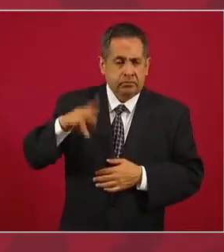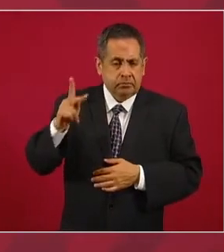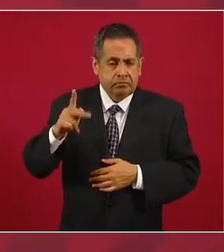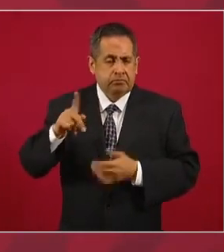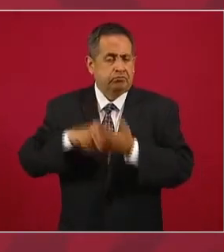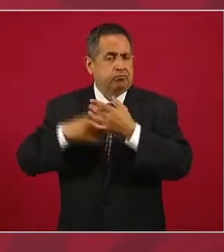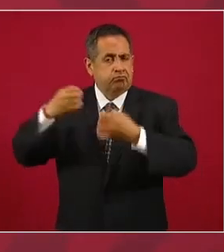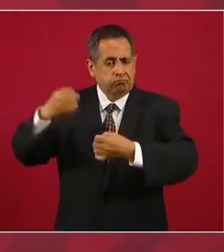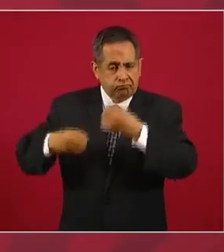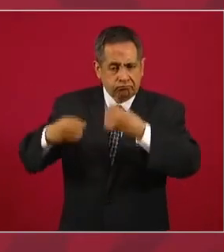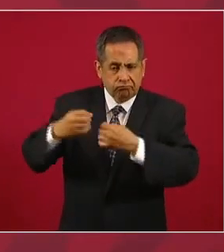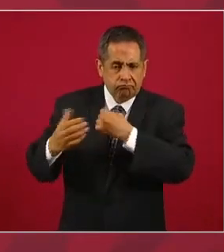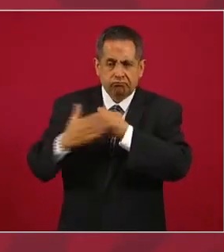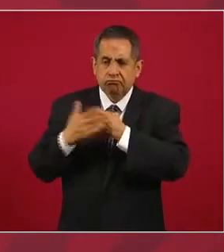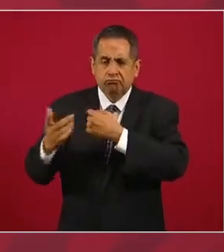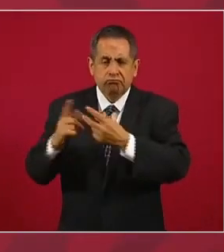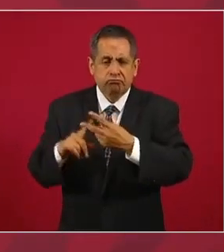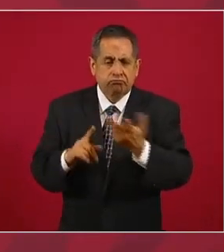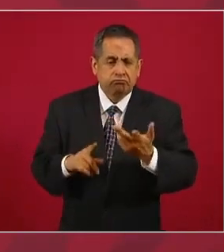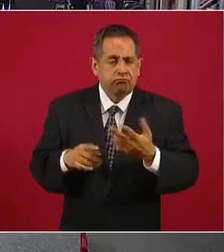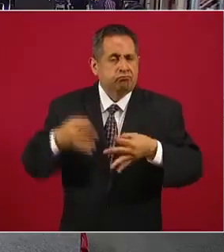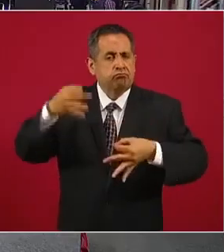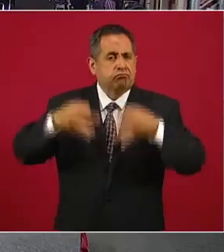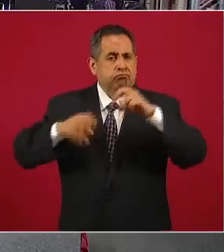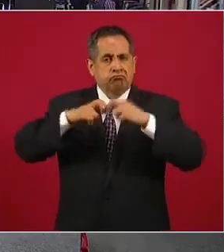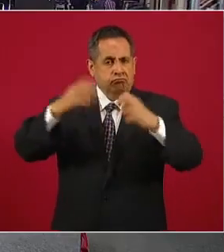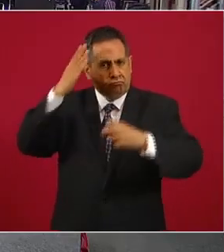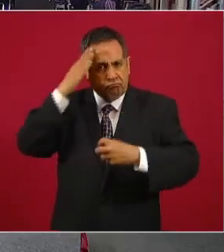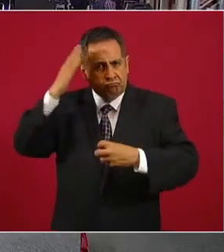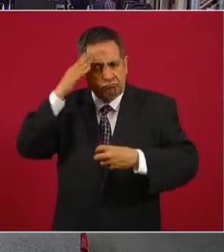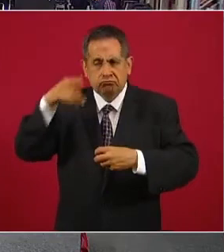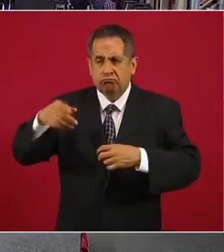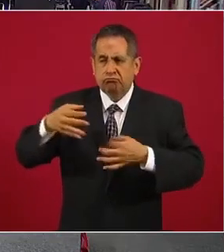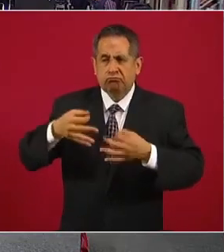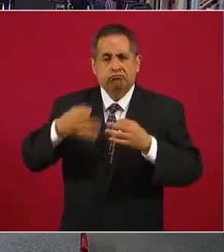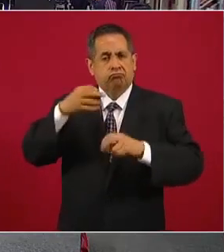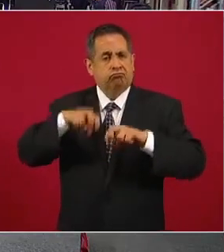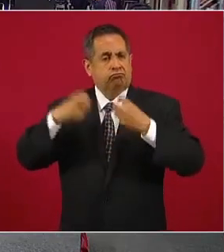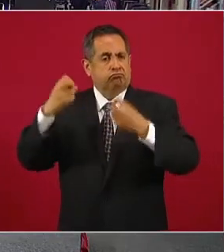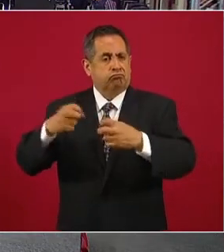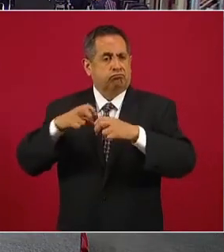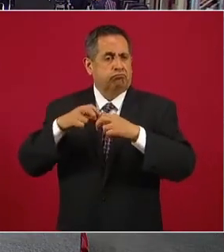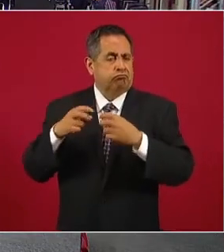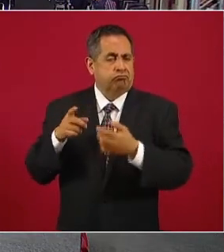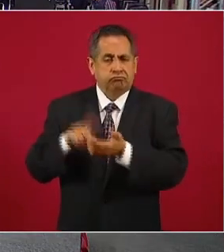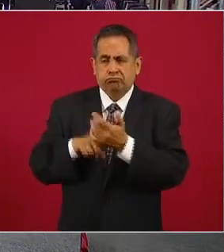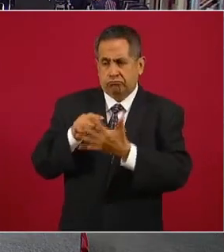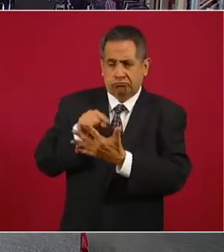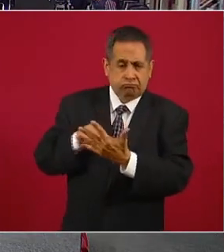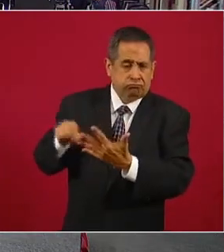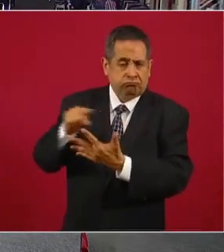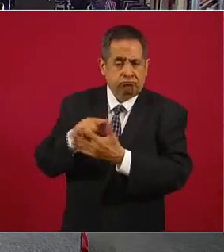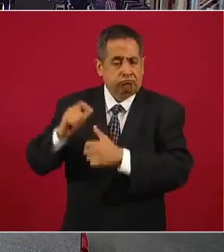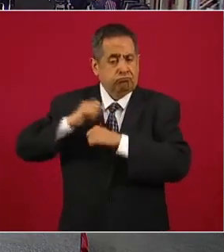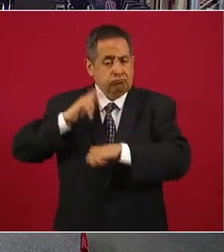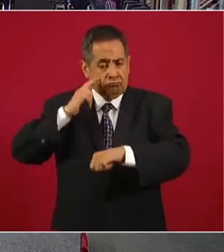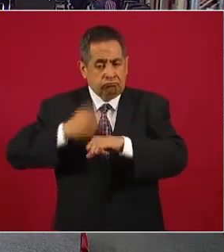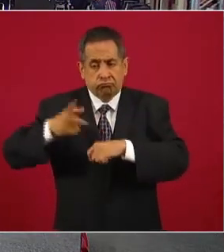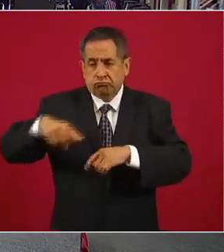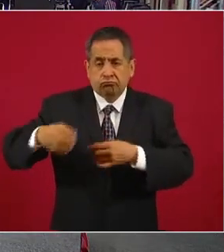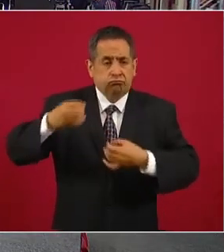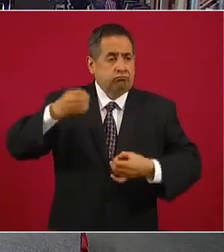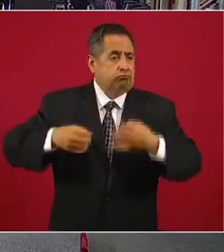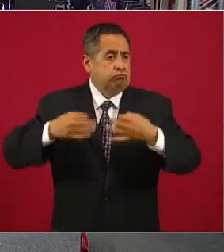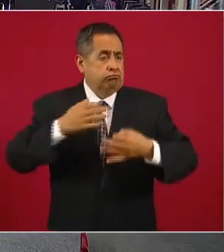los jueces, los magistrados, los ministros, los que tienen a su cargo la impartición de